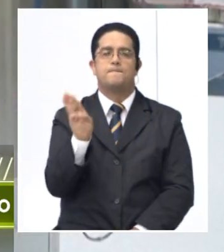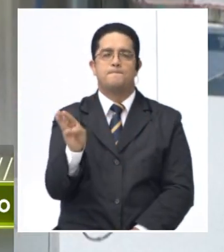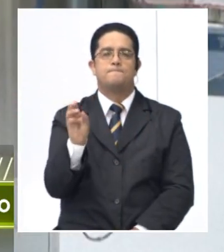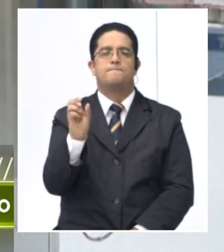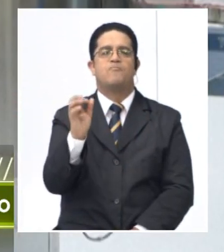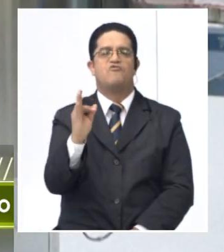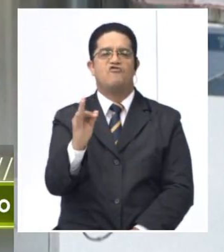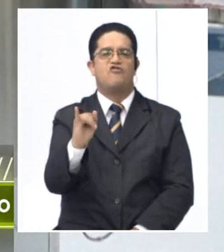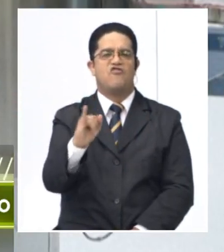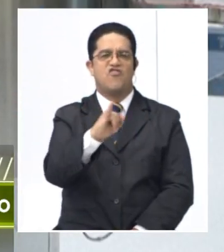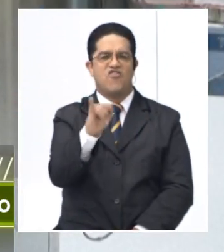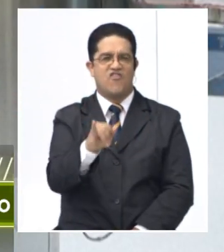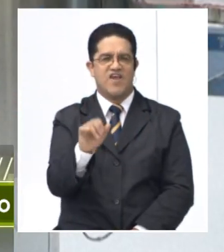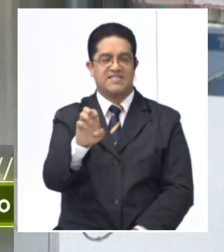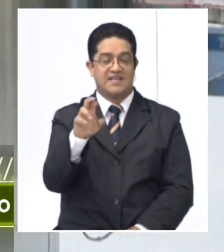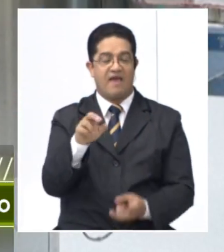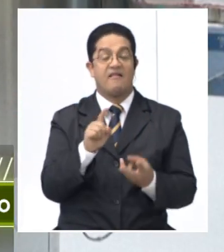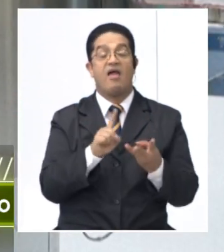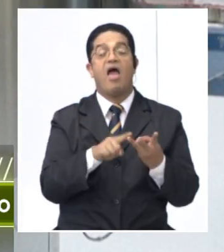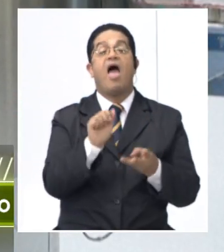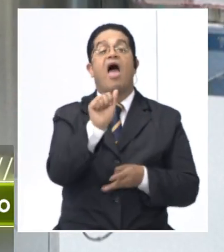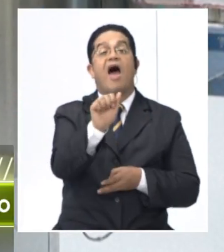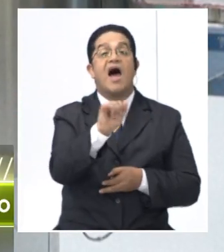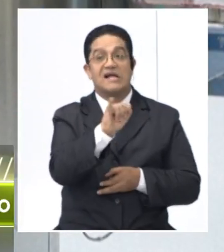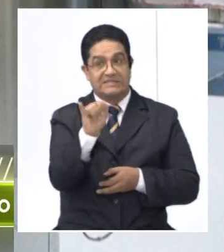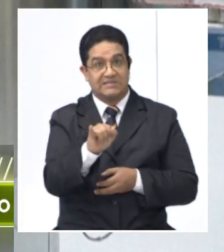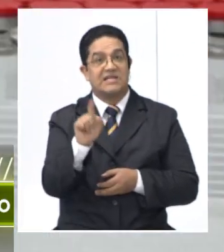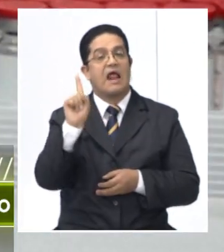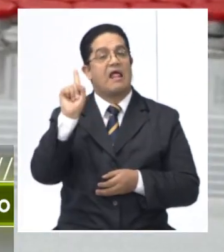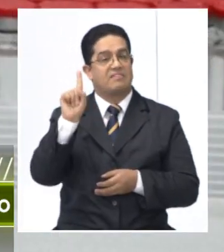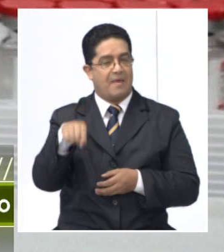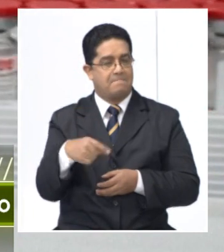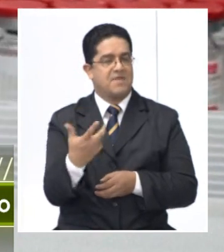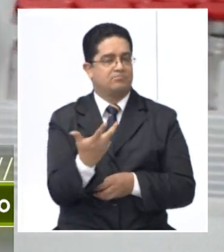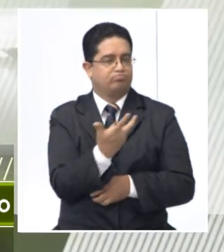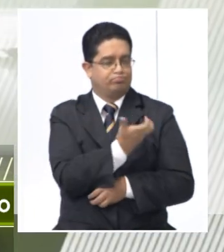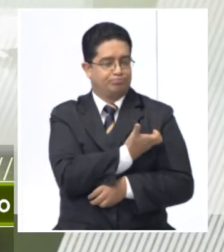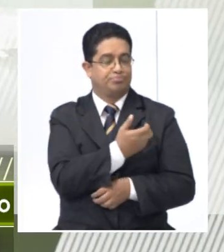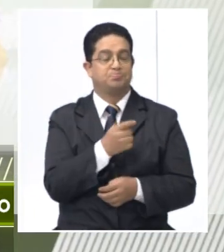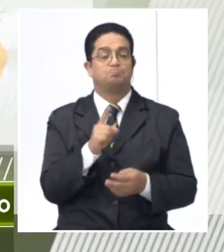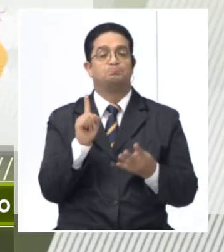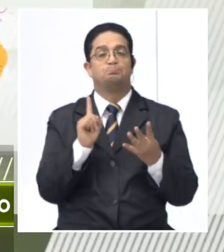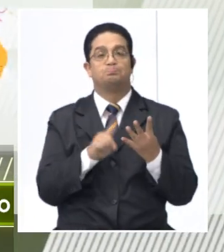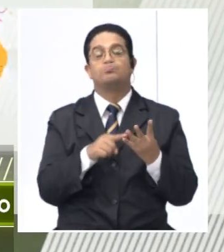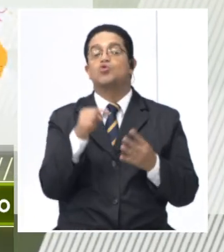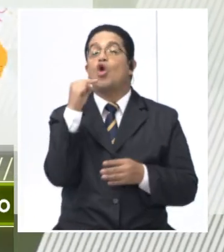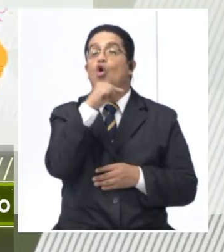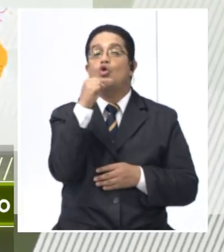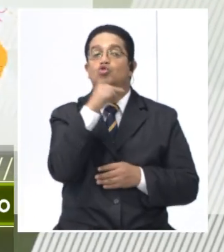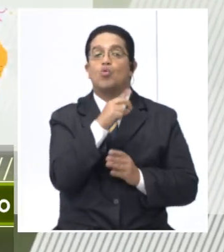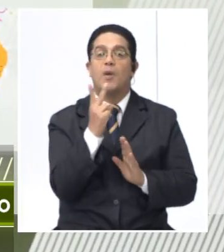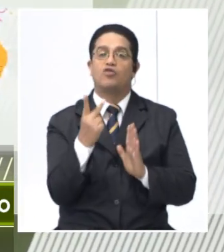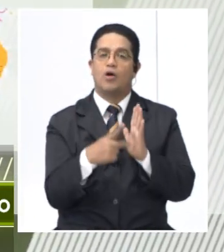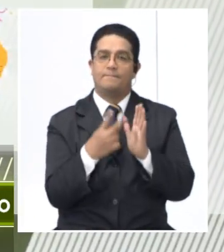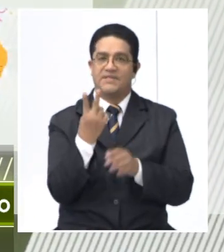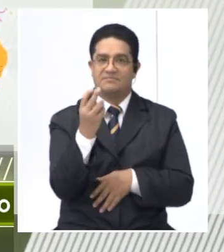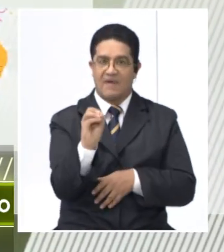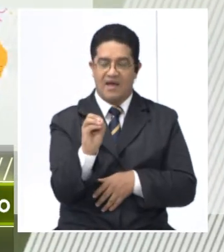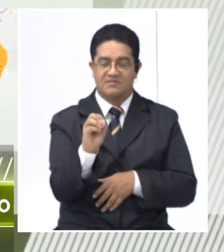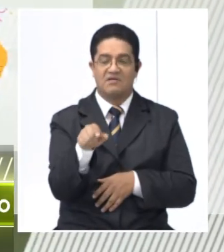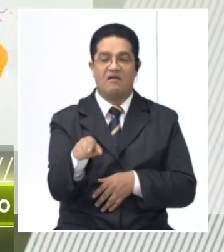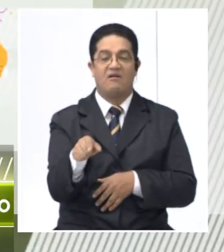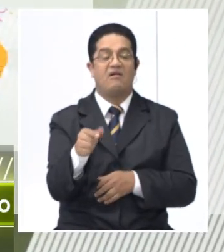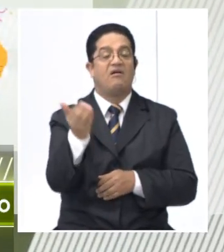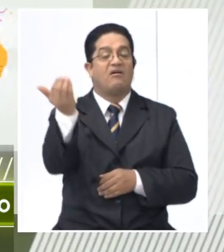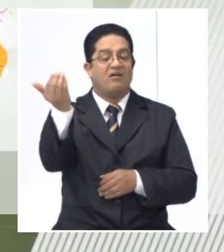Sinopharm. AstraZeneca hizo lo propio con su inmunización. En octubre de 2020, llegó